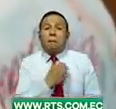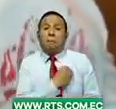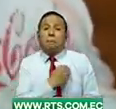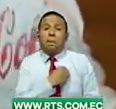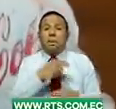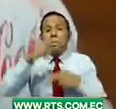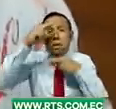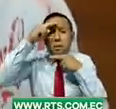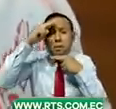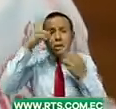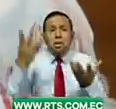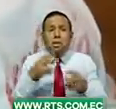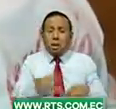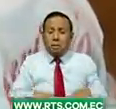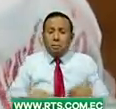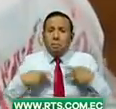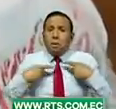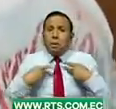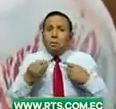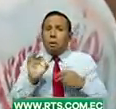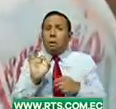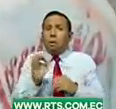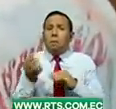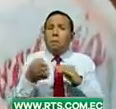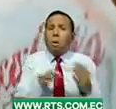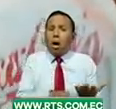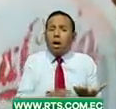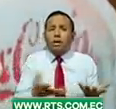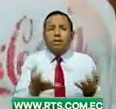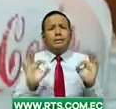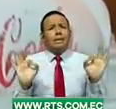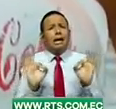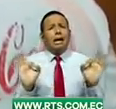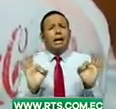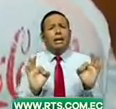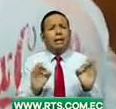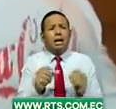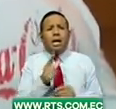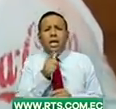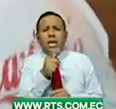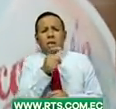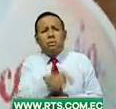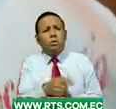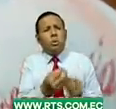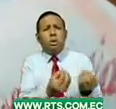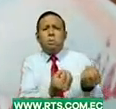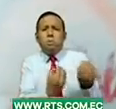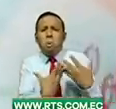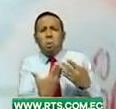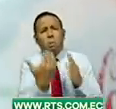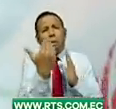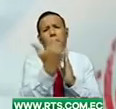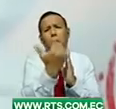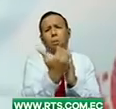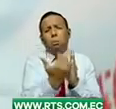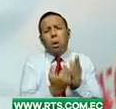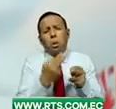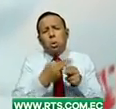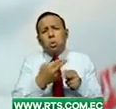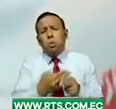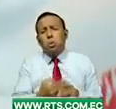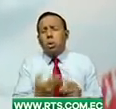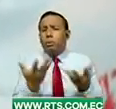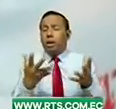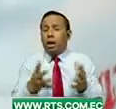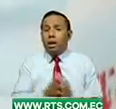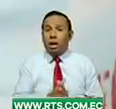está muerto. Aún no, nadie se pronuncia con algún listado de todos los detenidos. No estaba